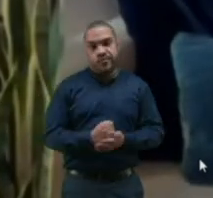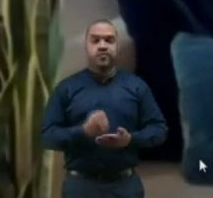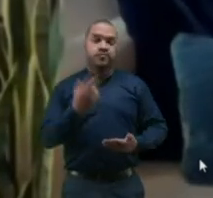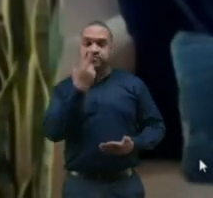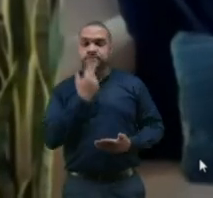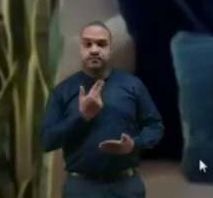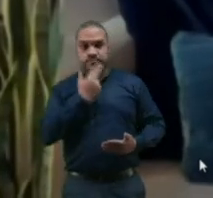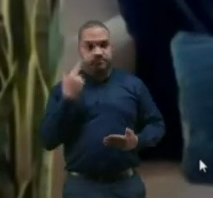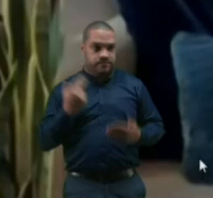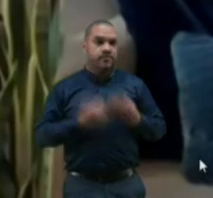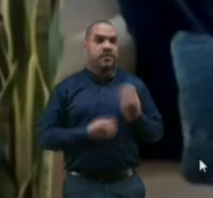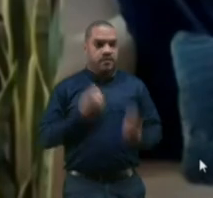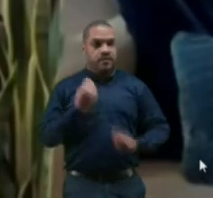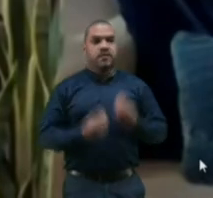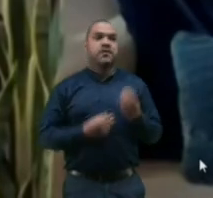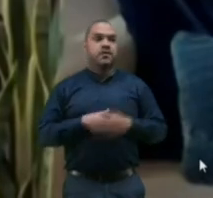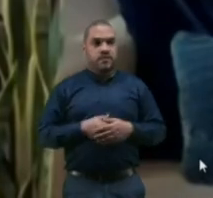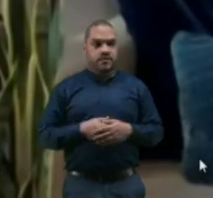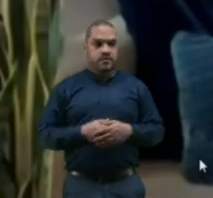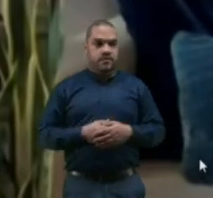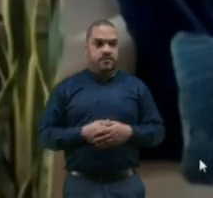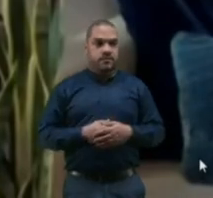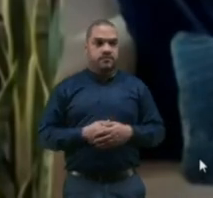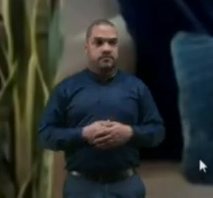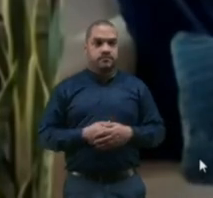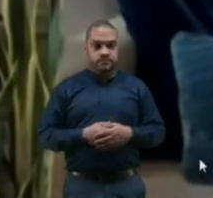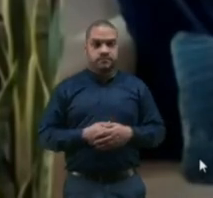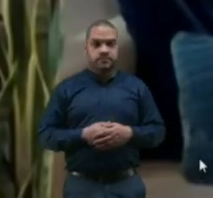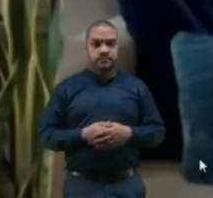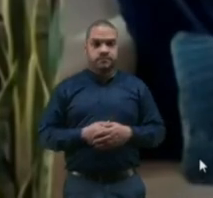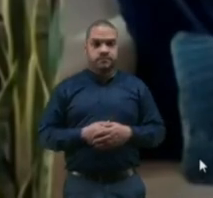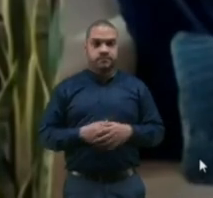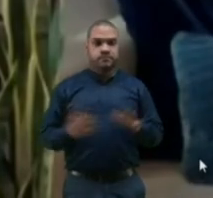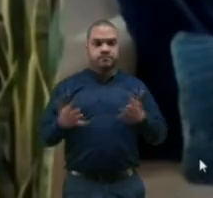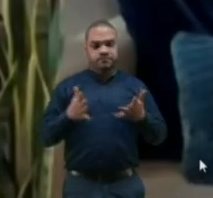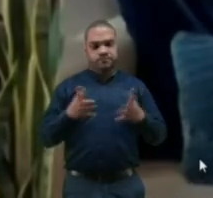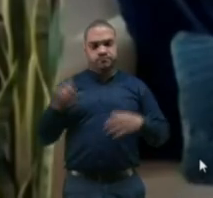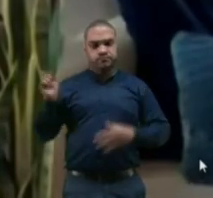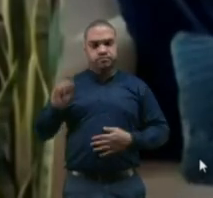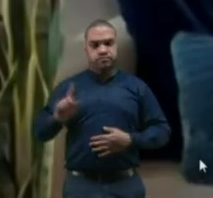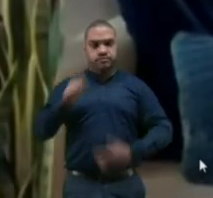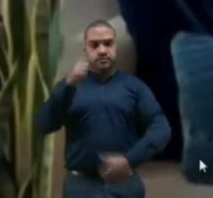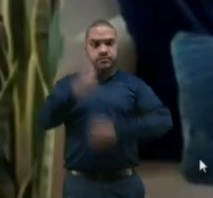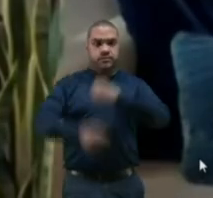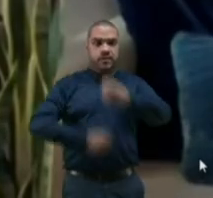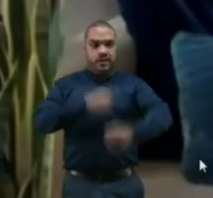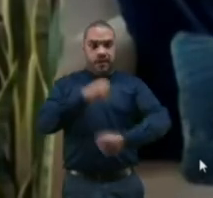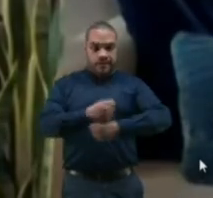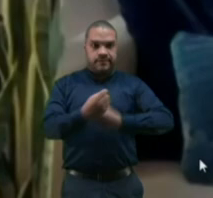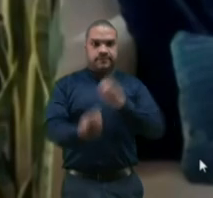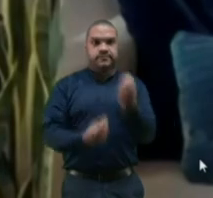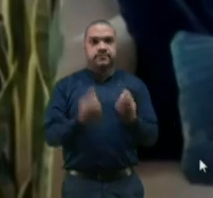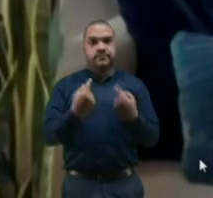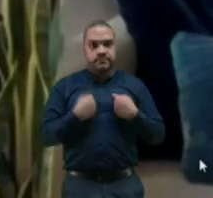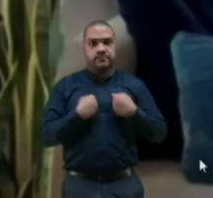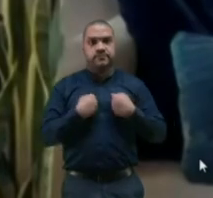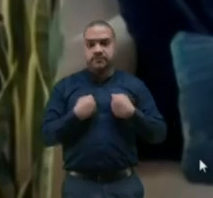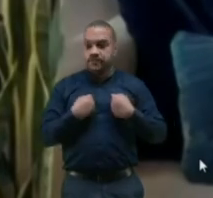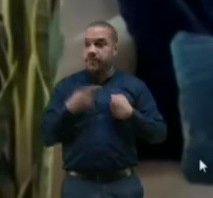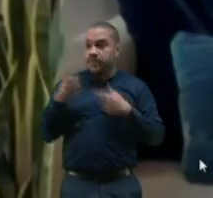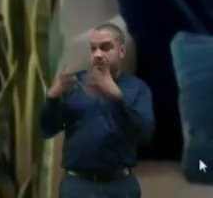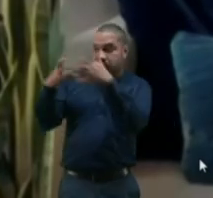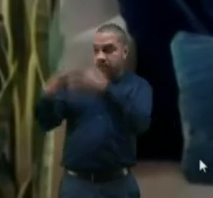dieron con a través la beca y por más de 10 años estuve asesorando a las empresas más grandes inclusive